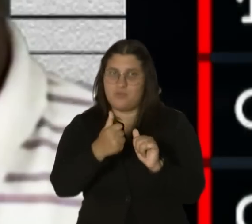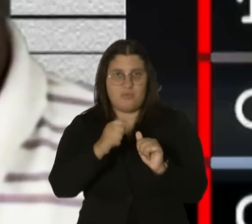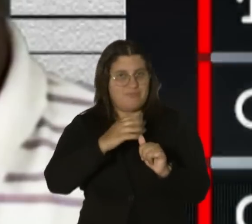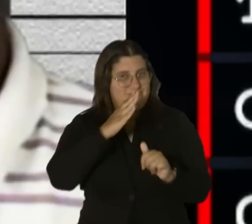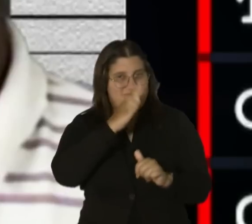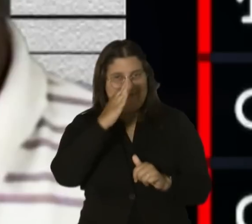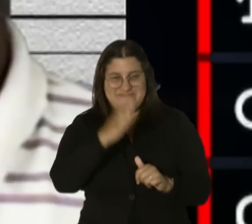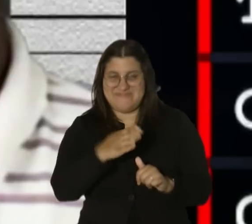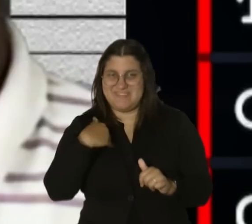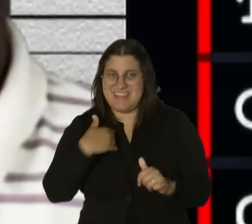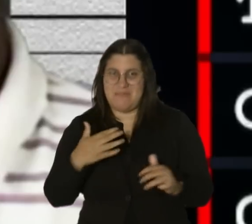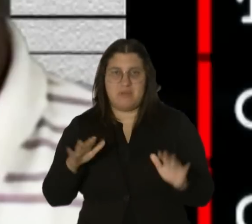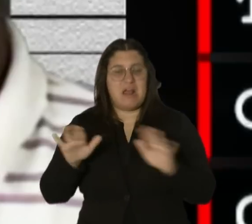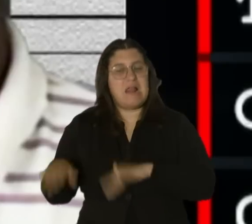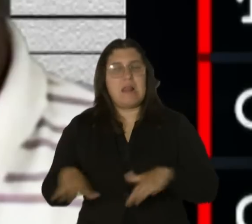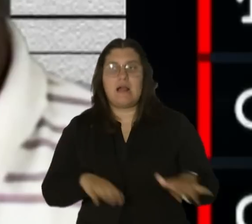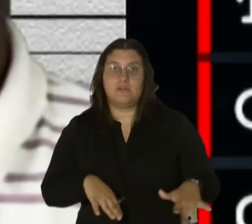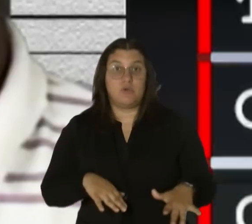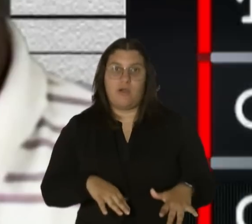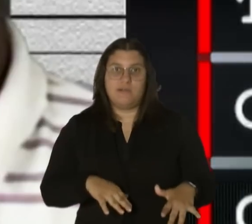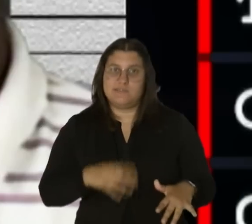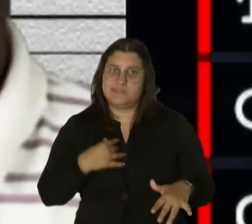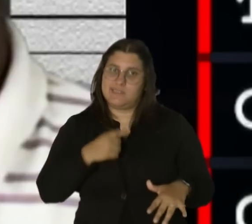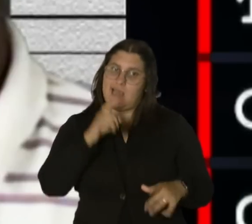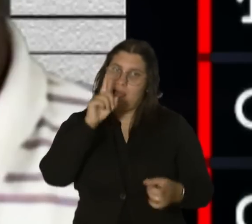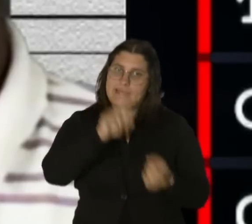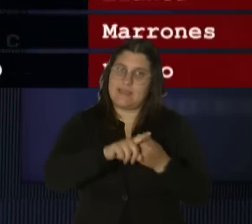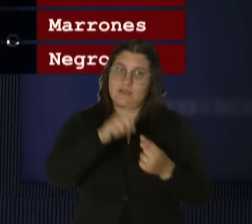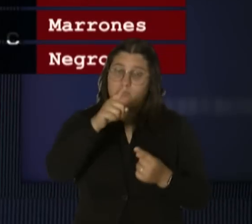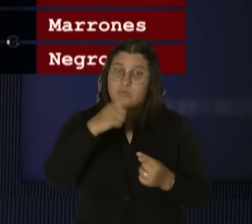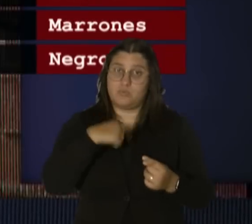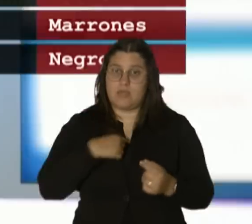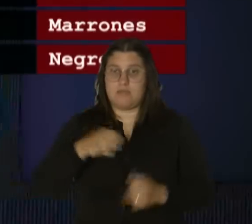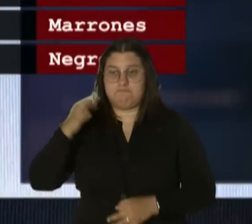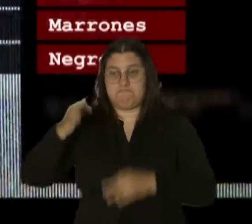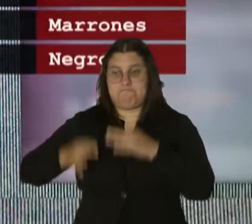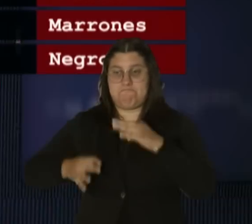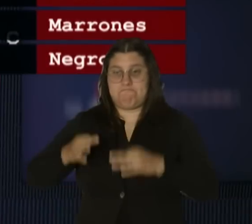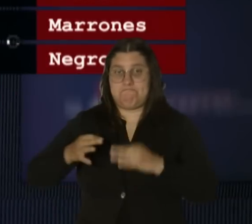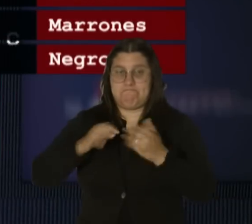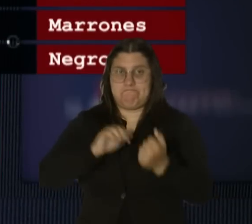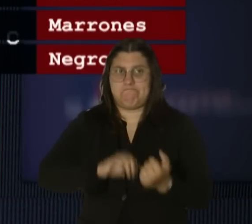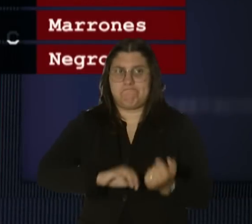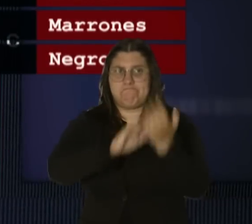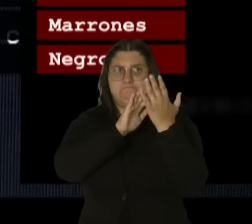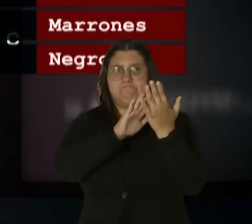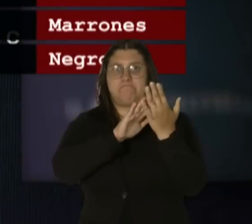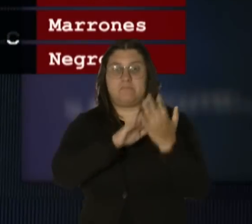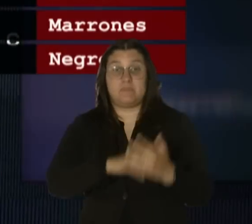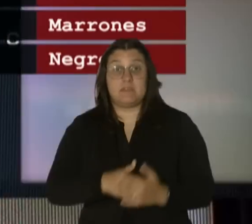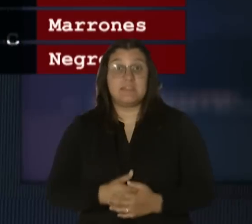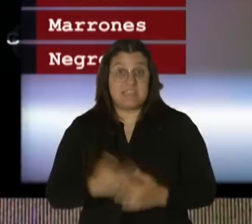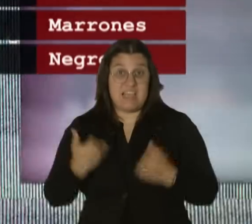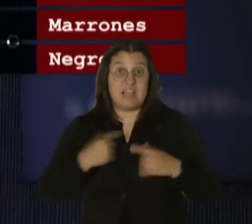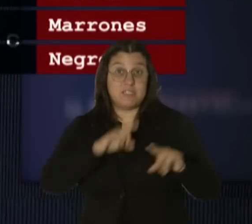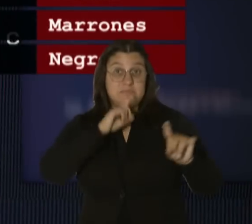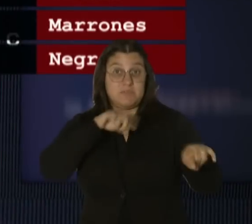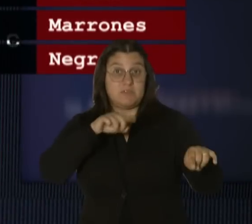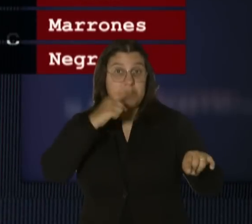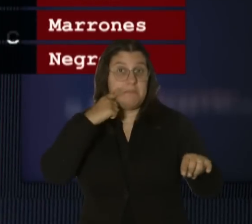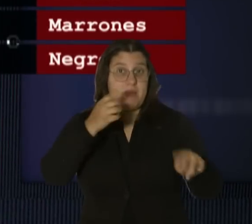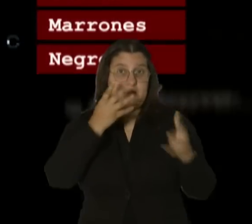hasta que usted esté, ¿verdad?, frente a un honorable juez, porque hay una orden en su contra.